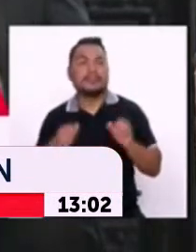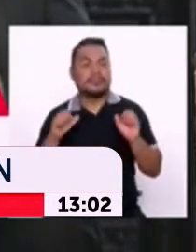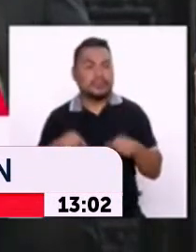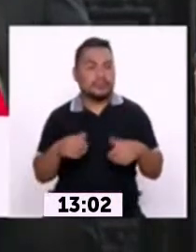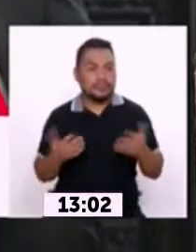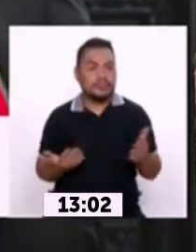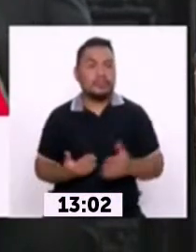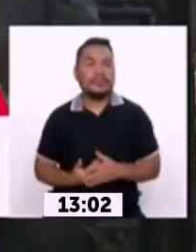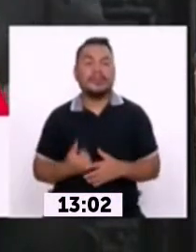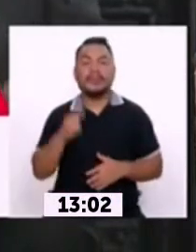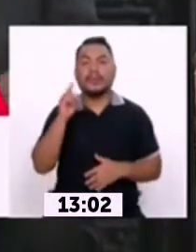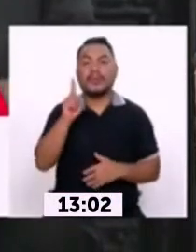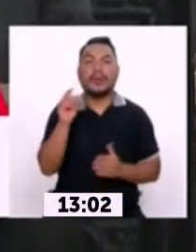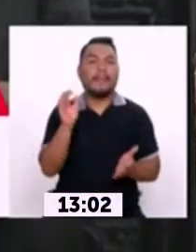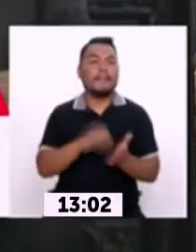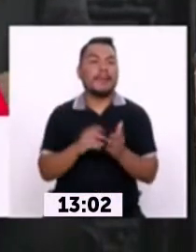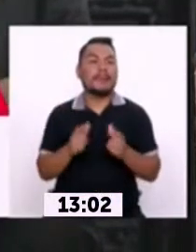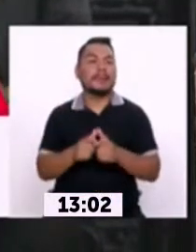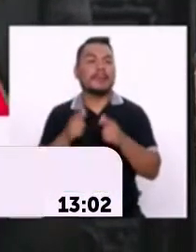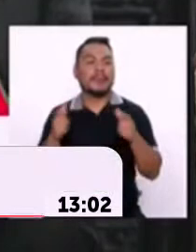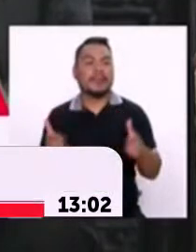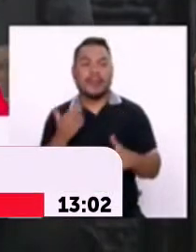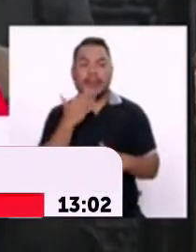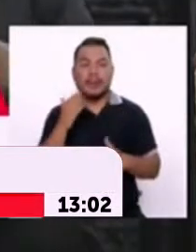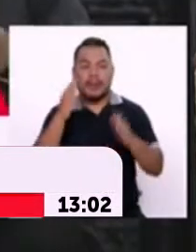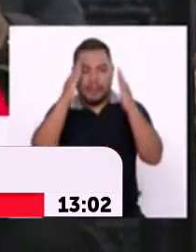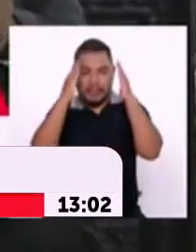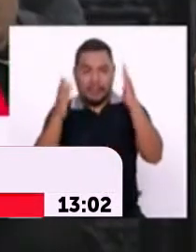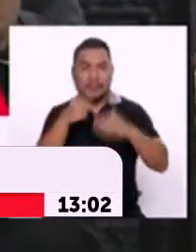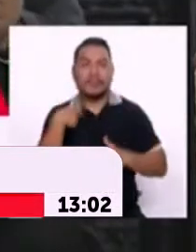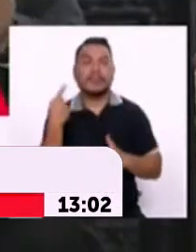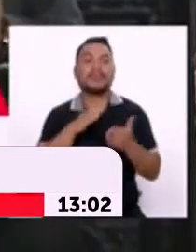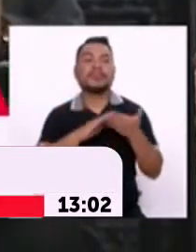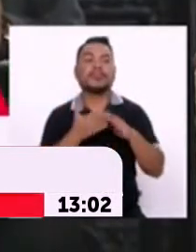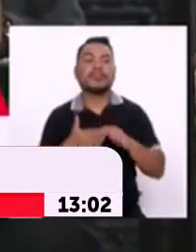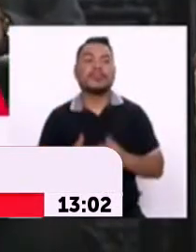Sin duda, uno de los más grandes fue la atención